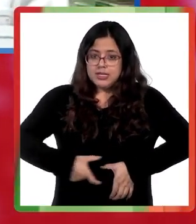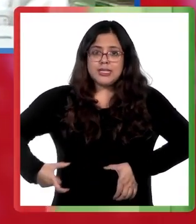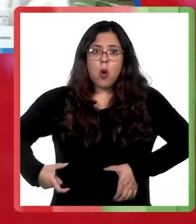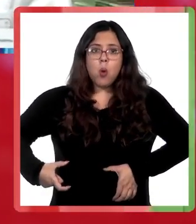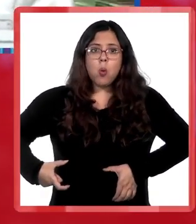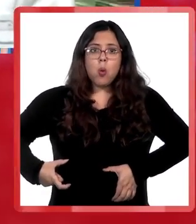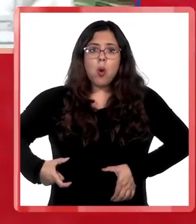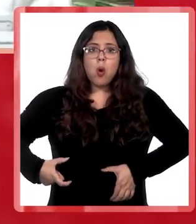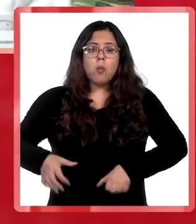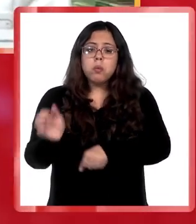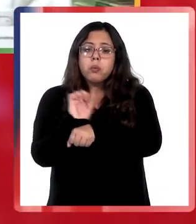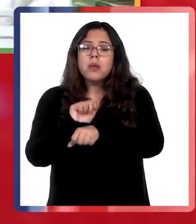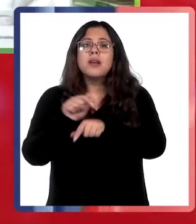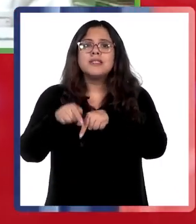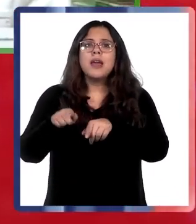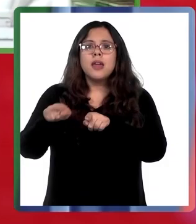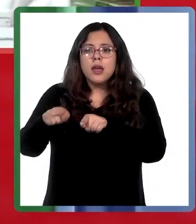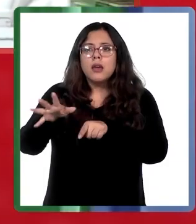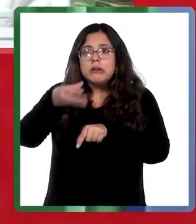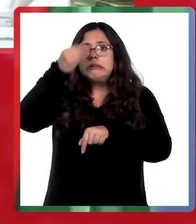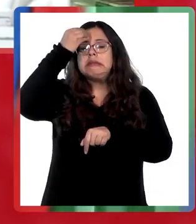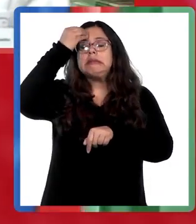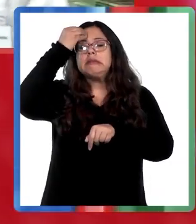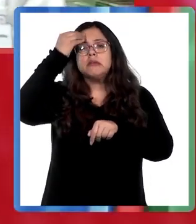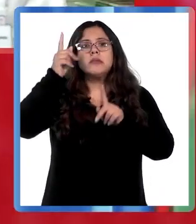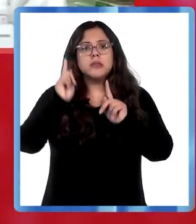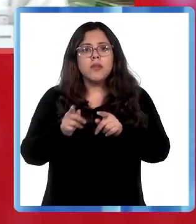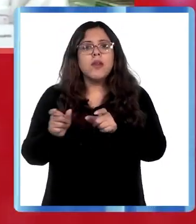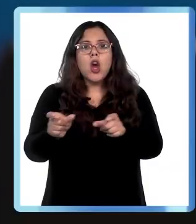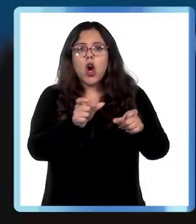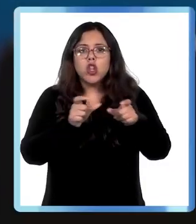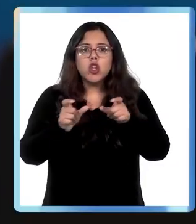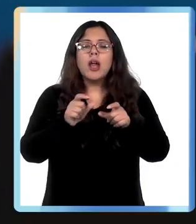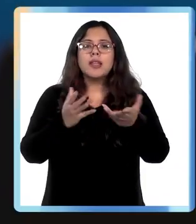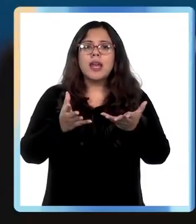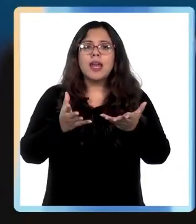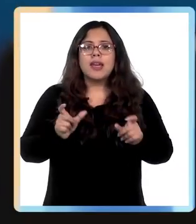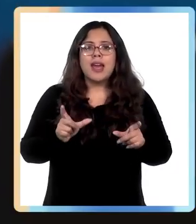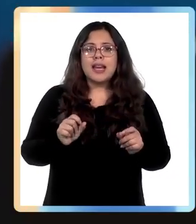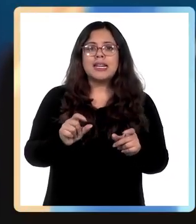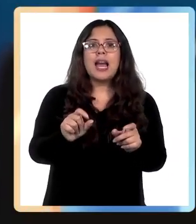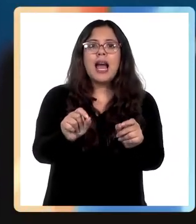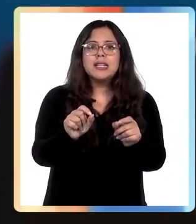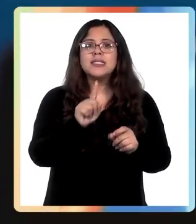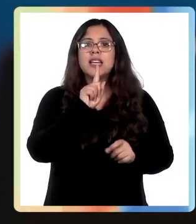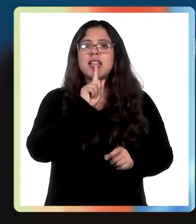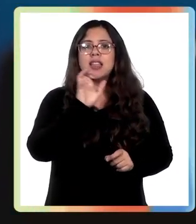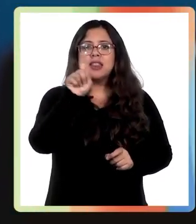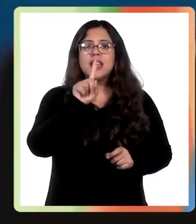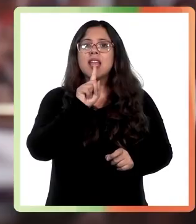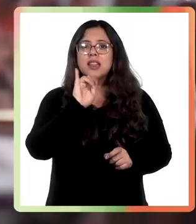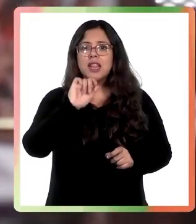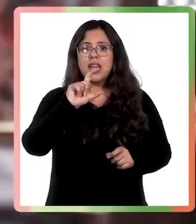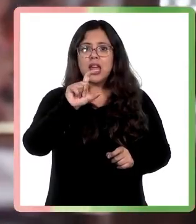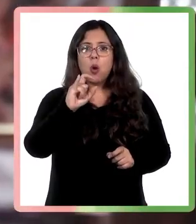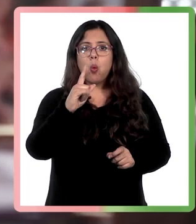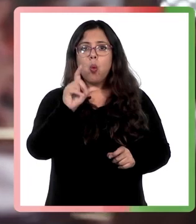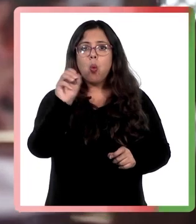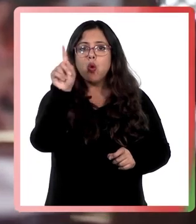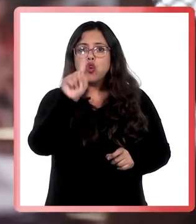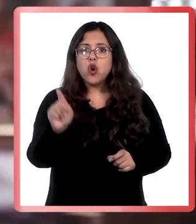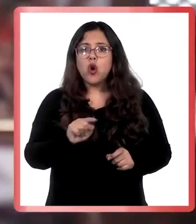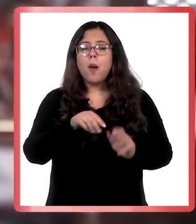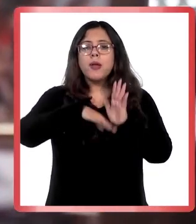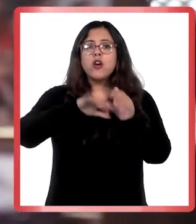está la noción de que hay que controlar el cáncer de testículo, que es de gente joven, menor de 50. Pero